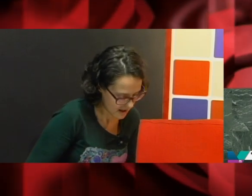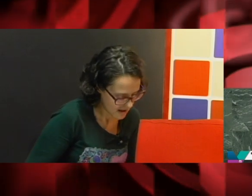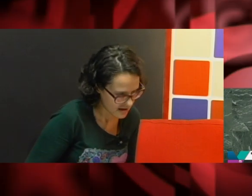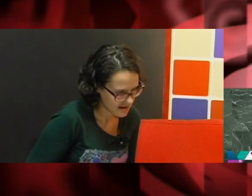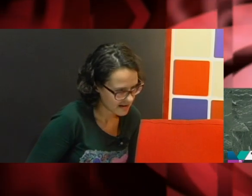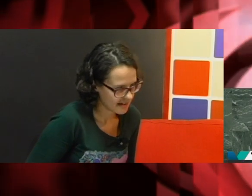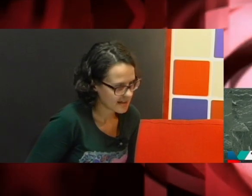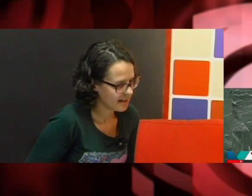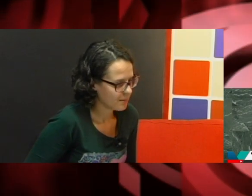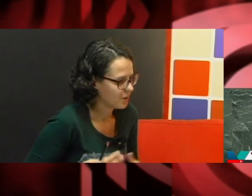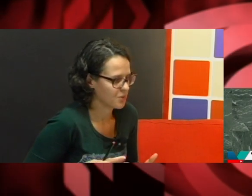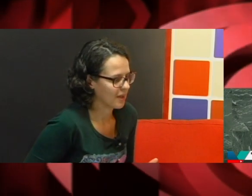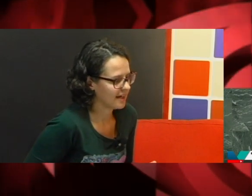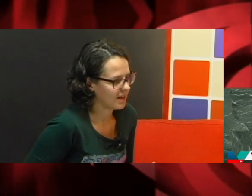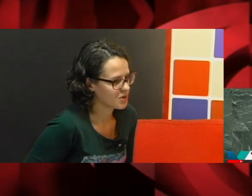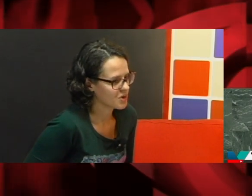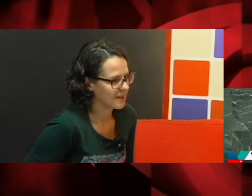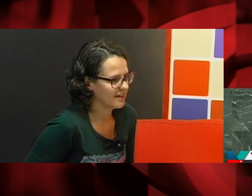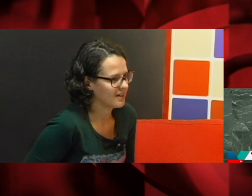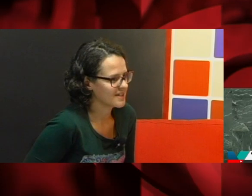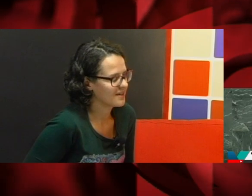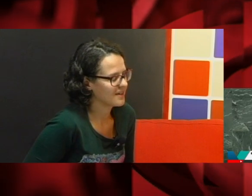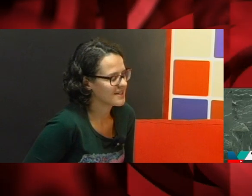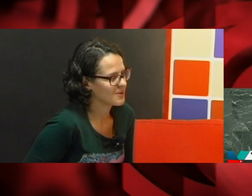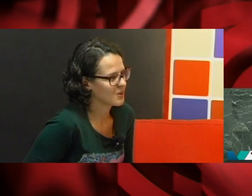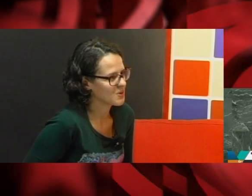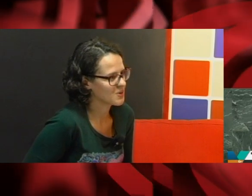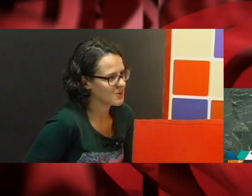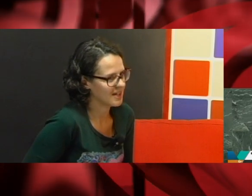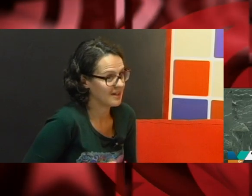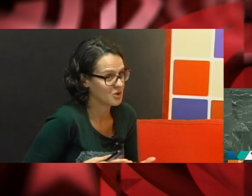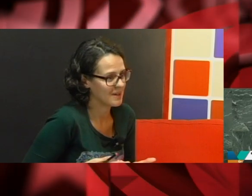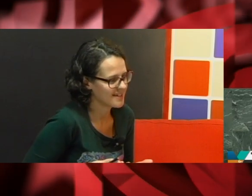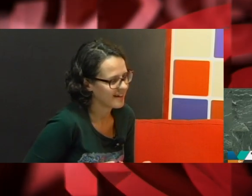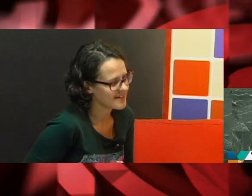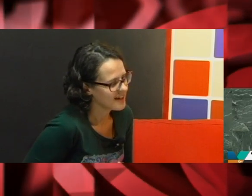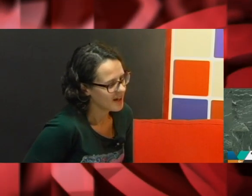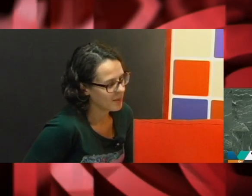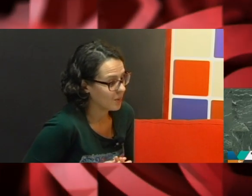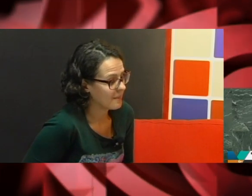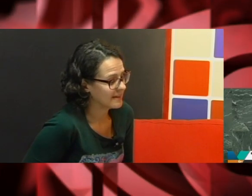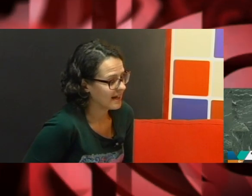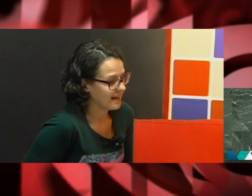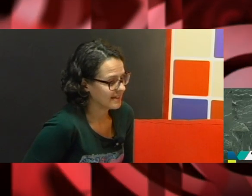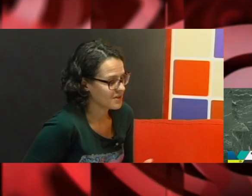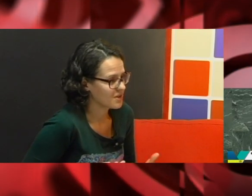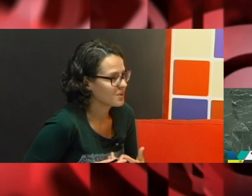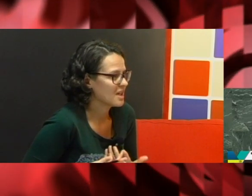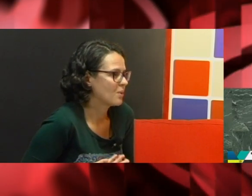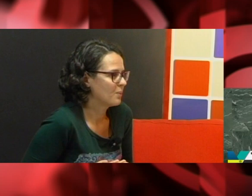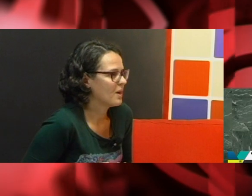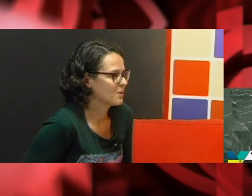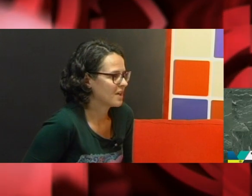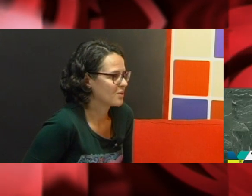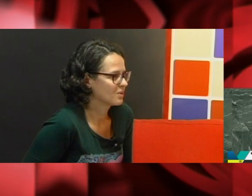y en esa línea bueno pues cualquiera de los dos perdieron esos esos mensajes pero nuevamente las naciones